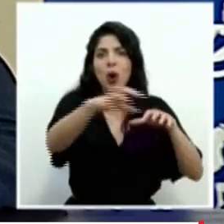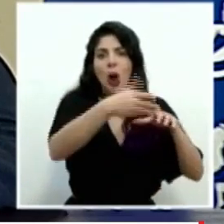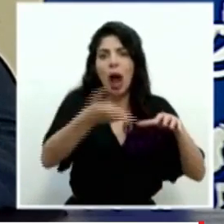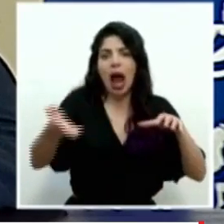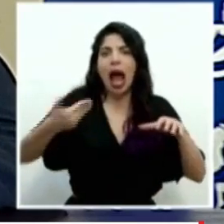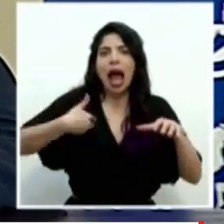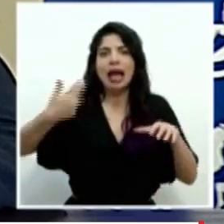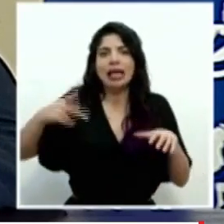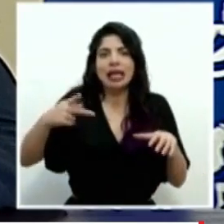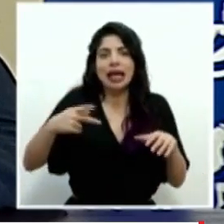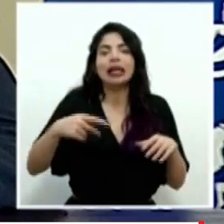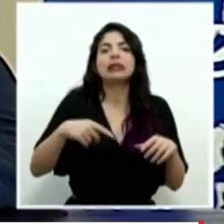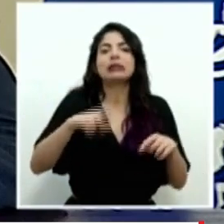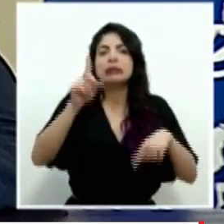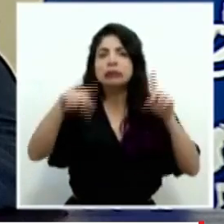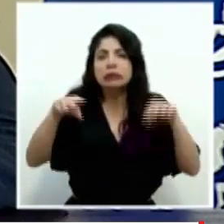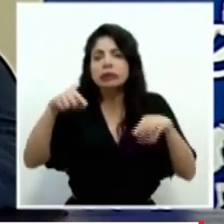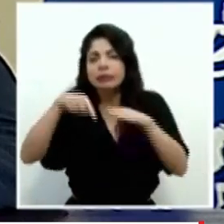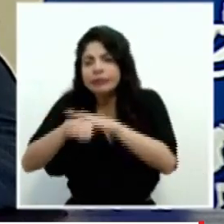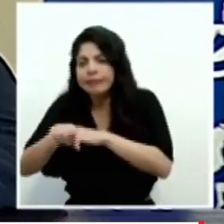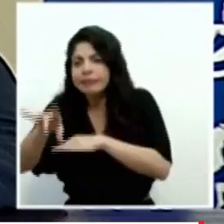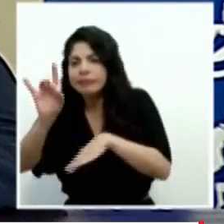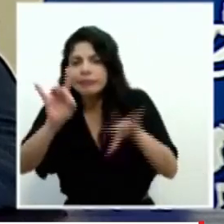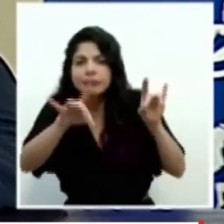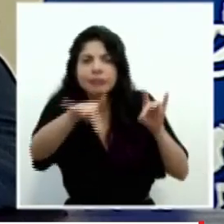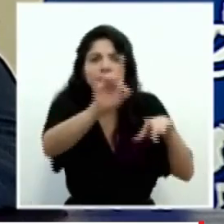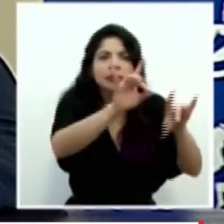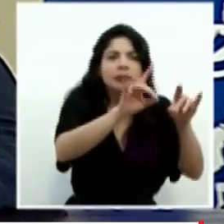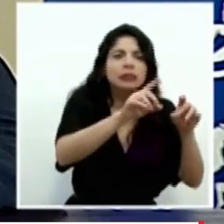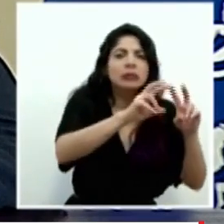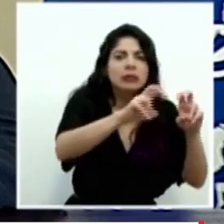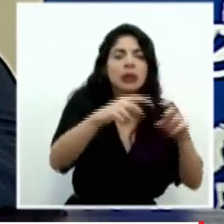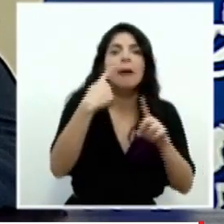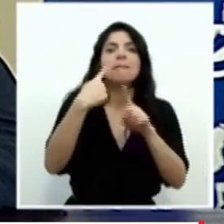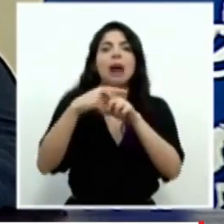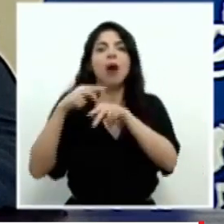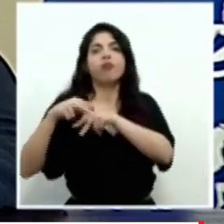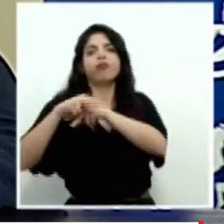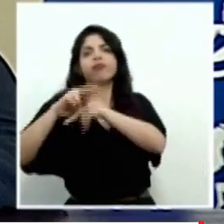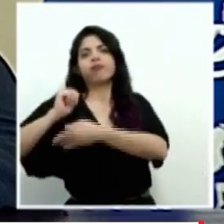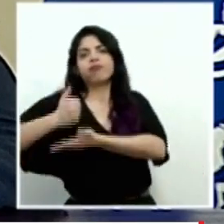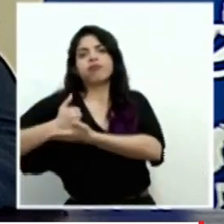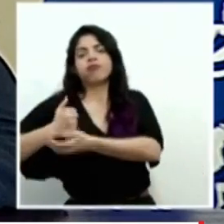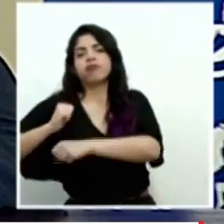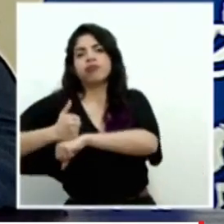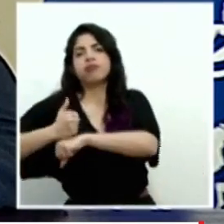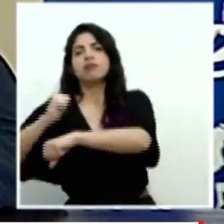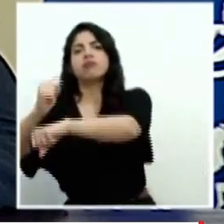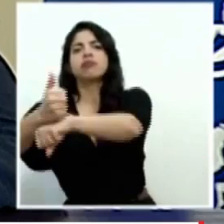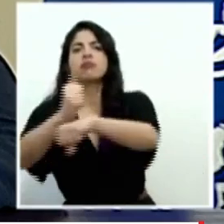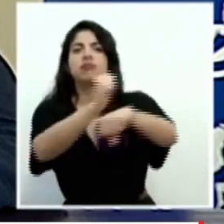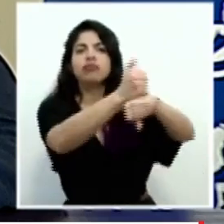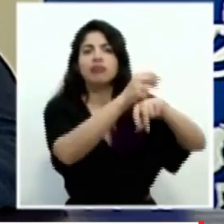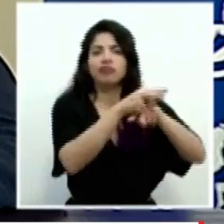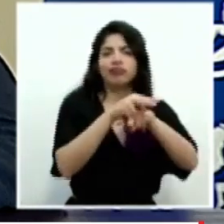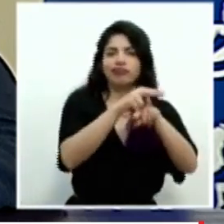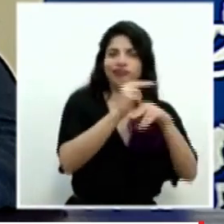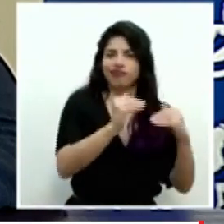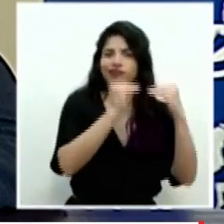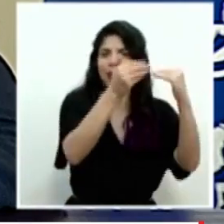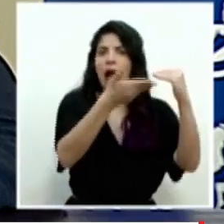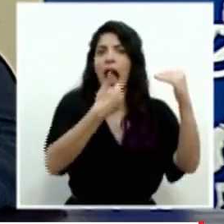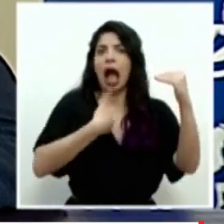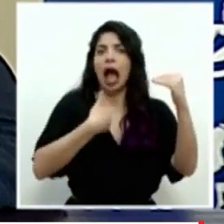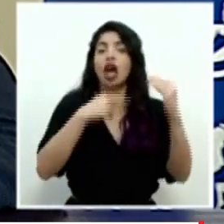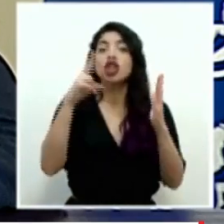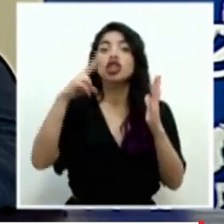de riesgo que se hacen muestreos aleatorios de forma constante, además de la vigilancia centinela, donde tenemos cerca de